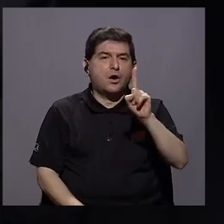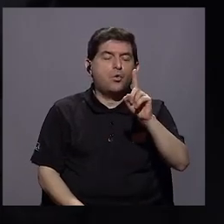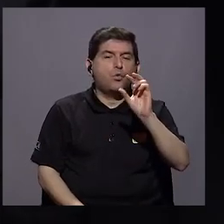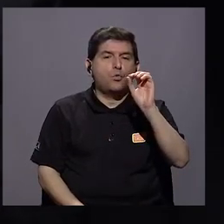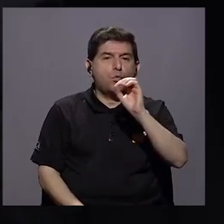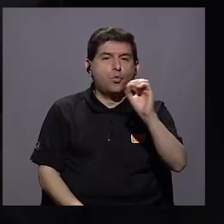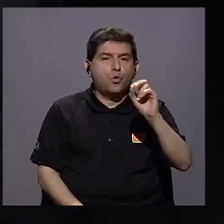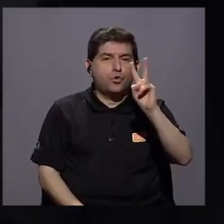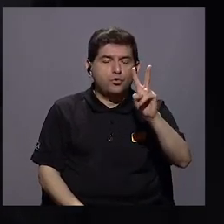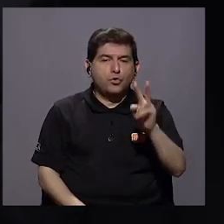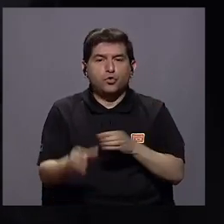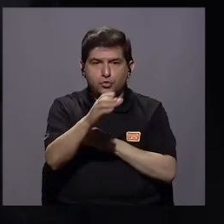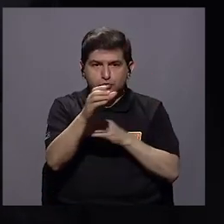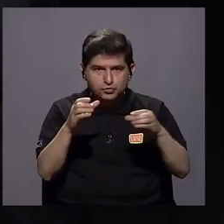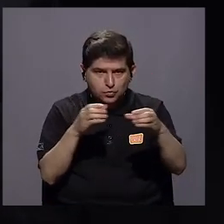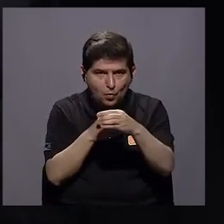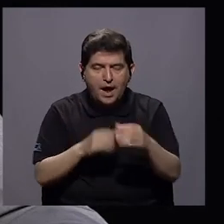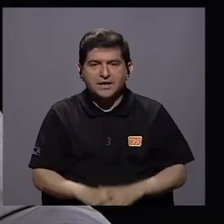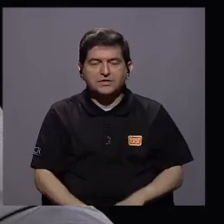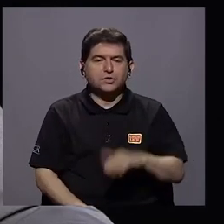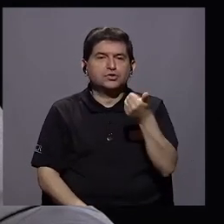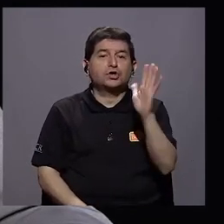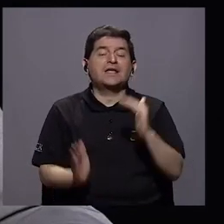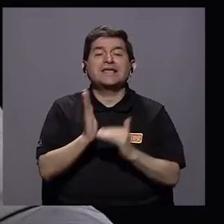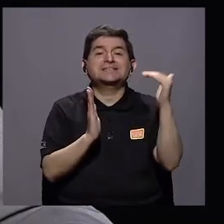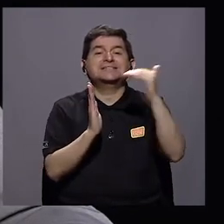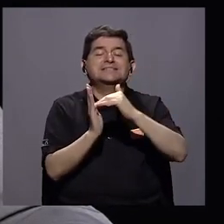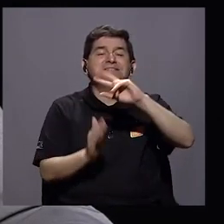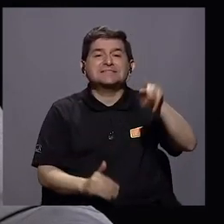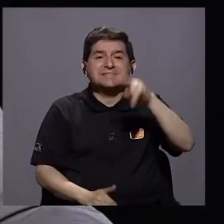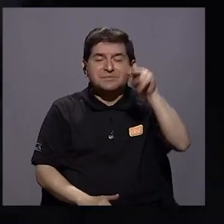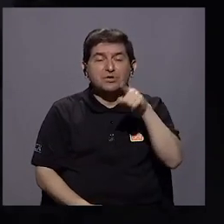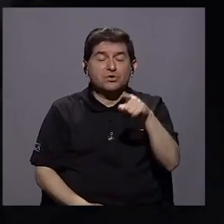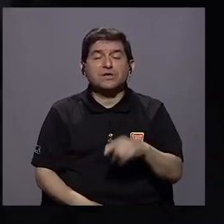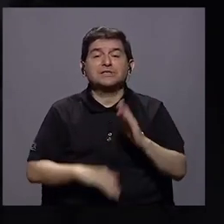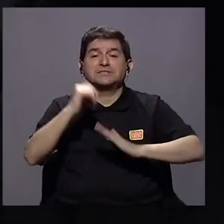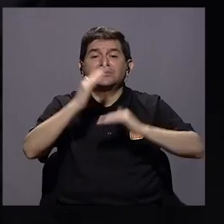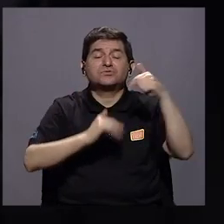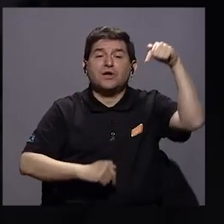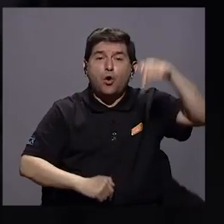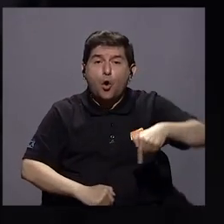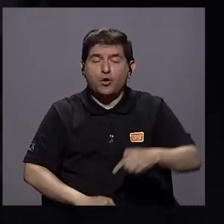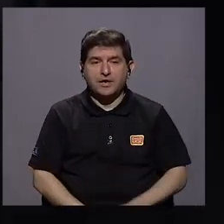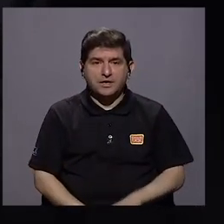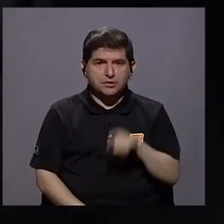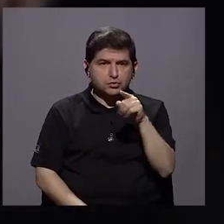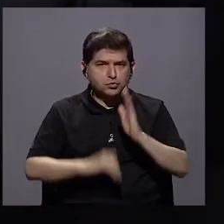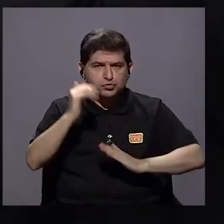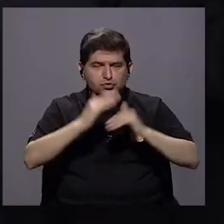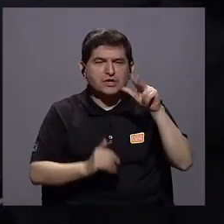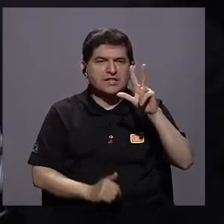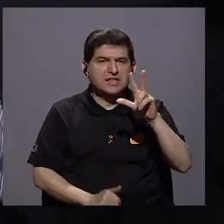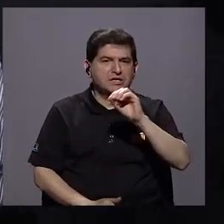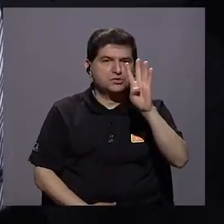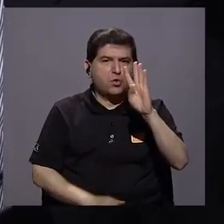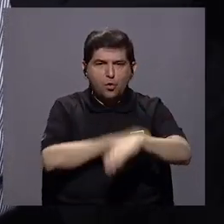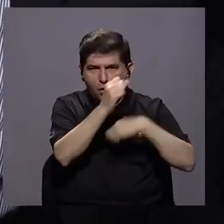uno o dos cuartos... Se acerca apenas a los 15. Son 15 millones de pesos si usted la construye hoy. O sea, si usted la construyó